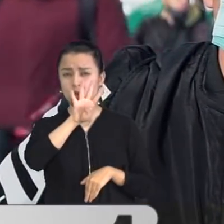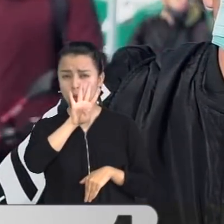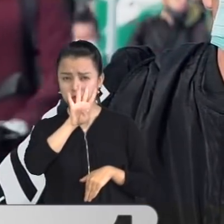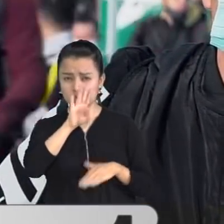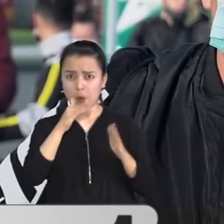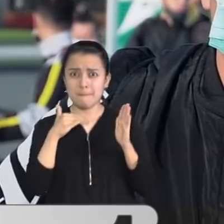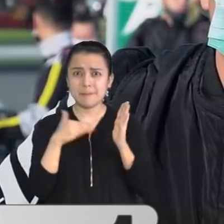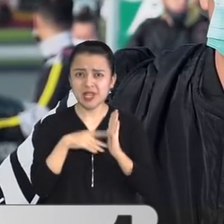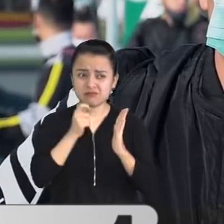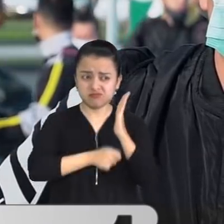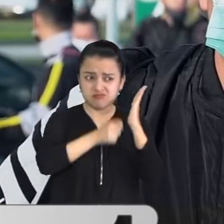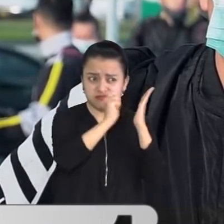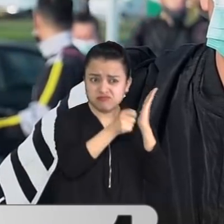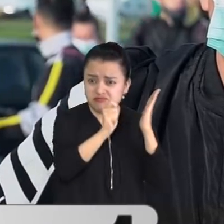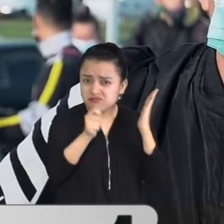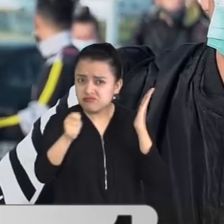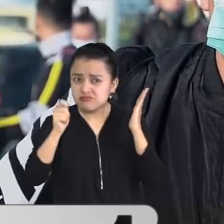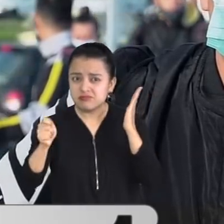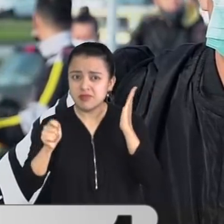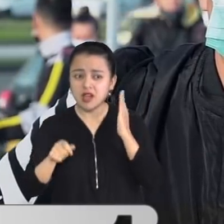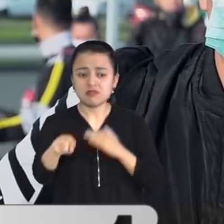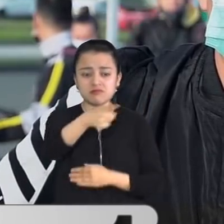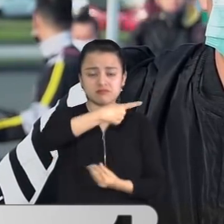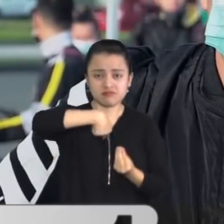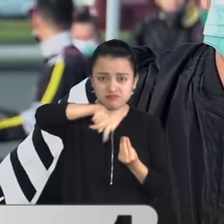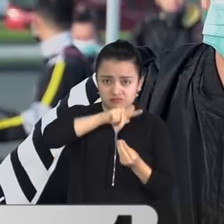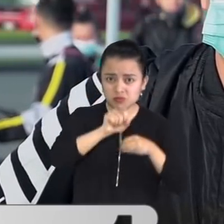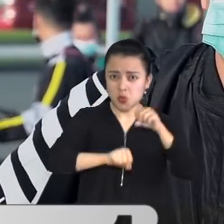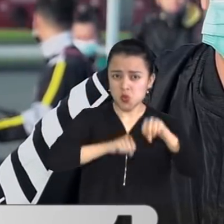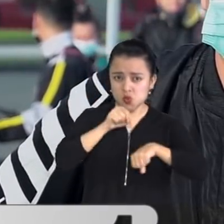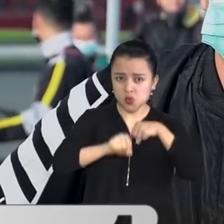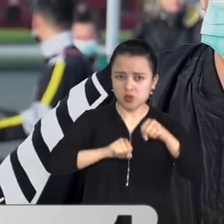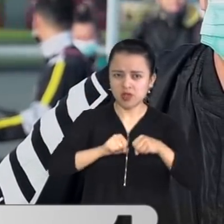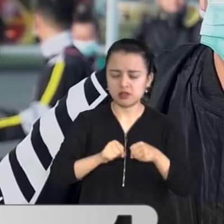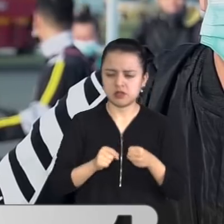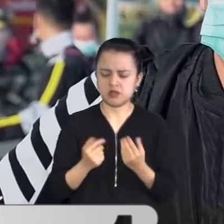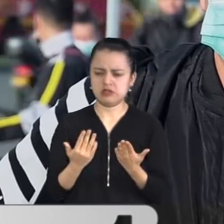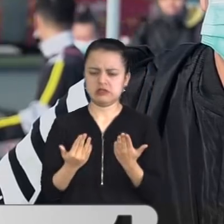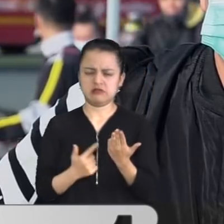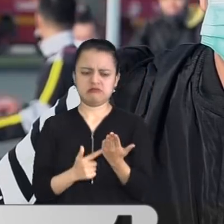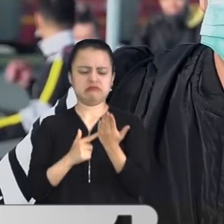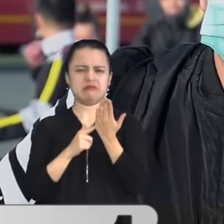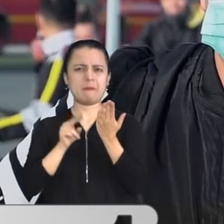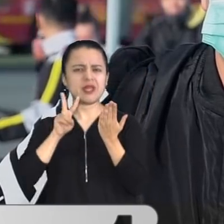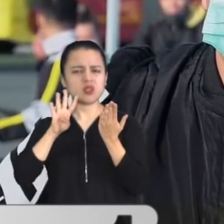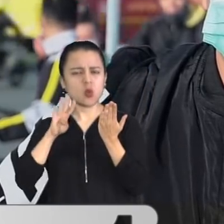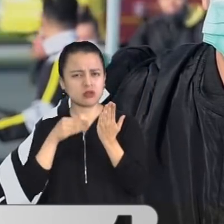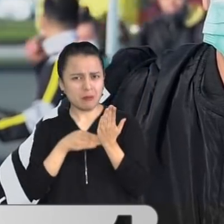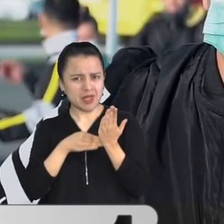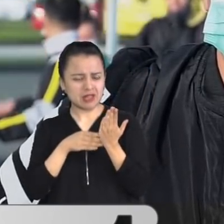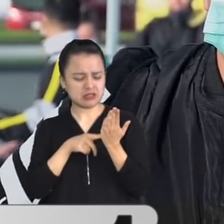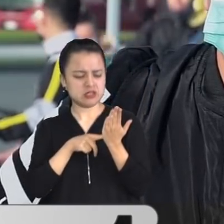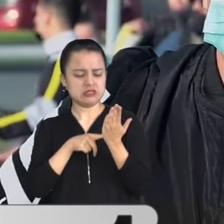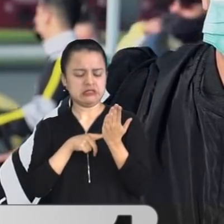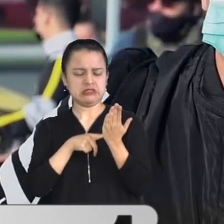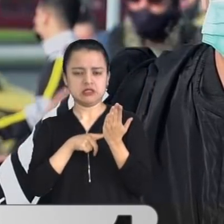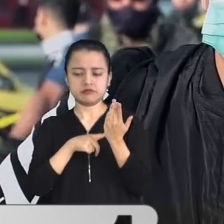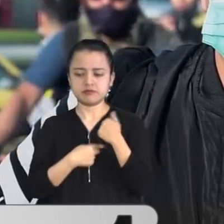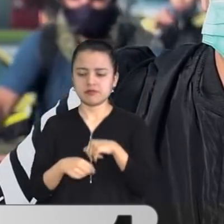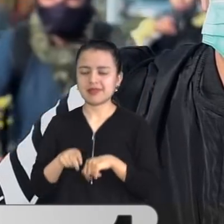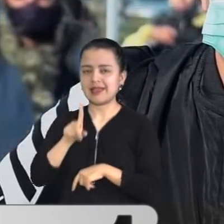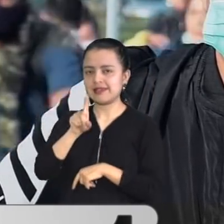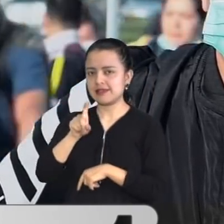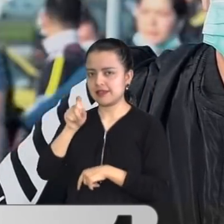a biciusuarios. Y eso nos llama la atención, porque desafortunadamente en lo que va corrido del año han perdido la vida